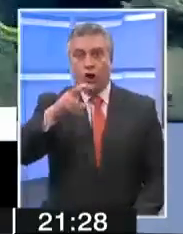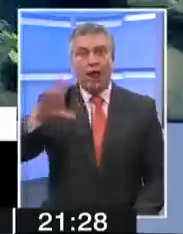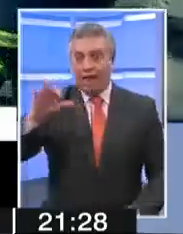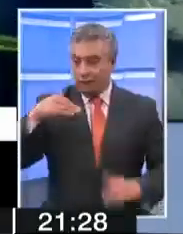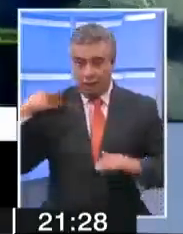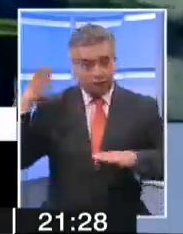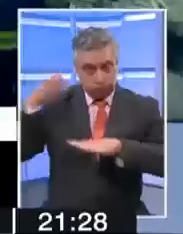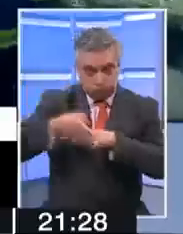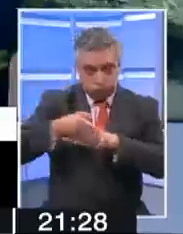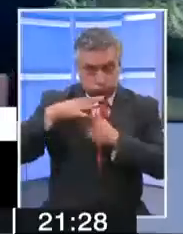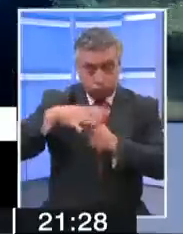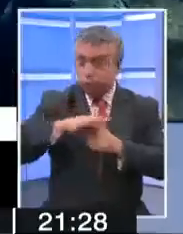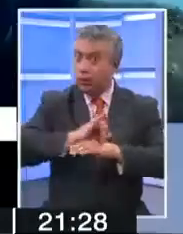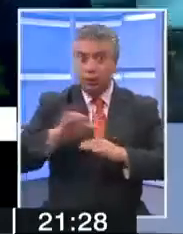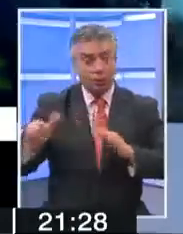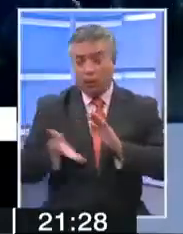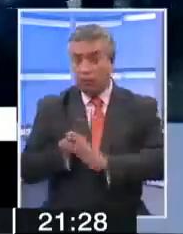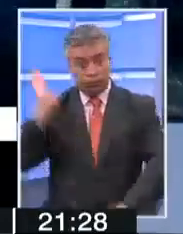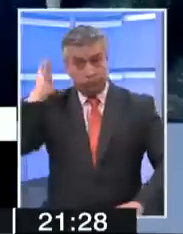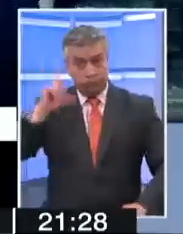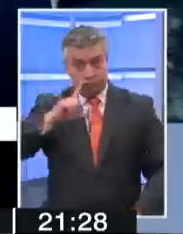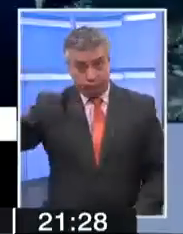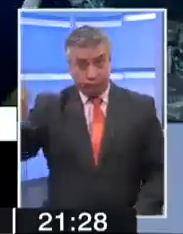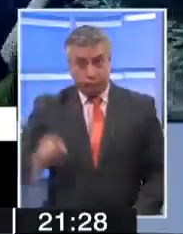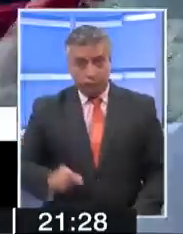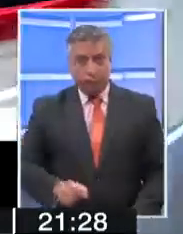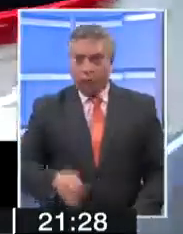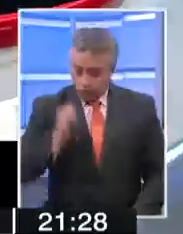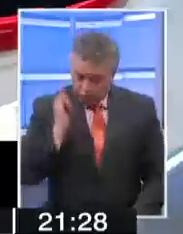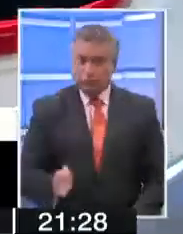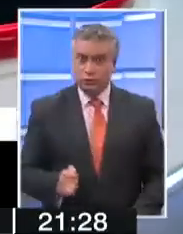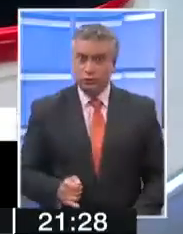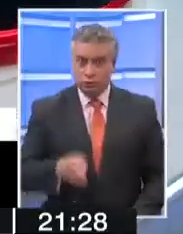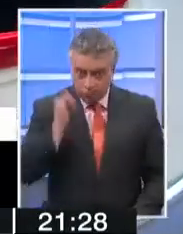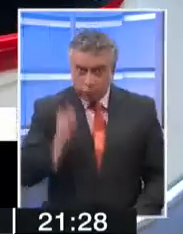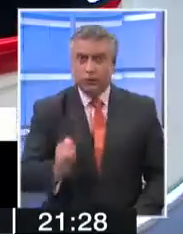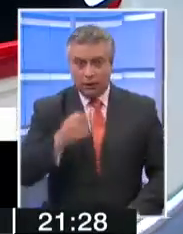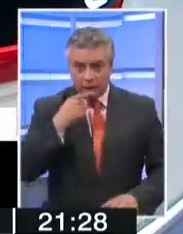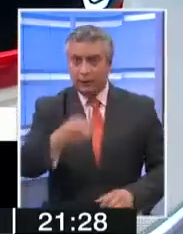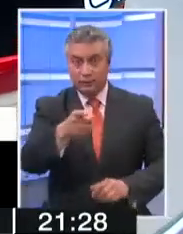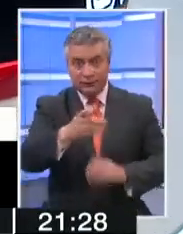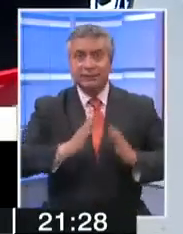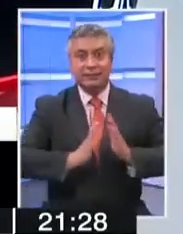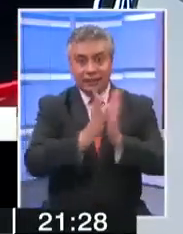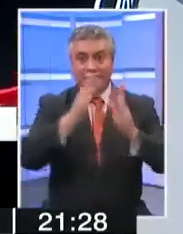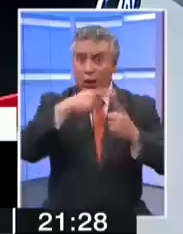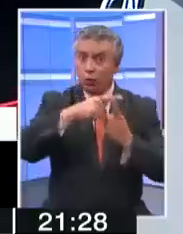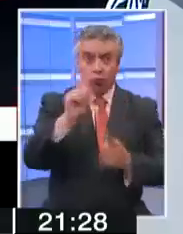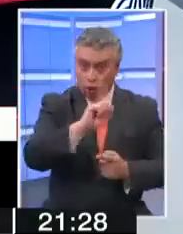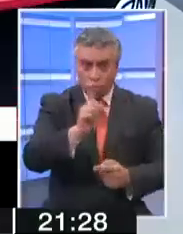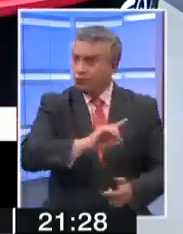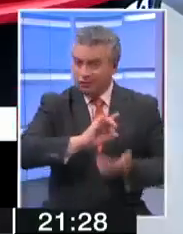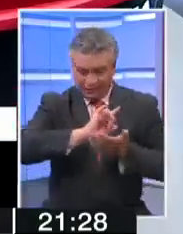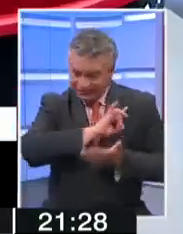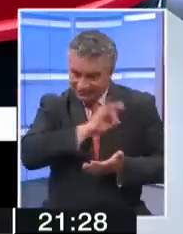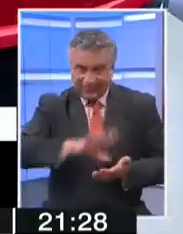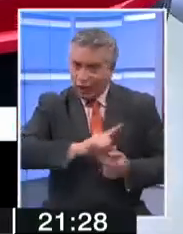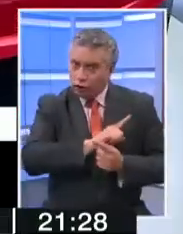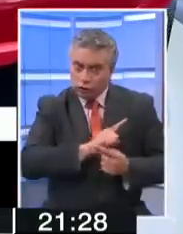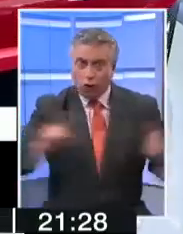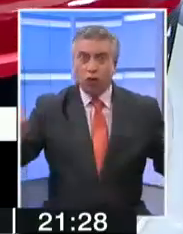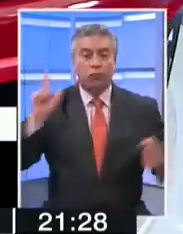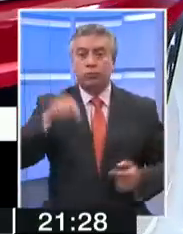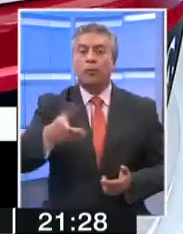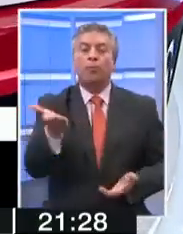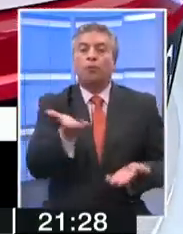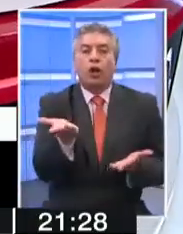incendio, luego se fueron. Obvio que se van después. Si eso no pasa solamente en Santa Cruz, pasa a nivel de país, porque no tenemos una